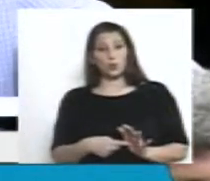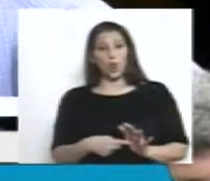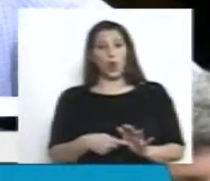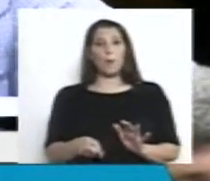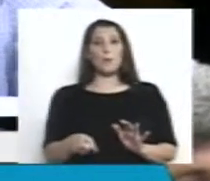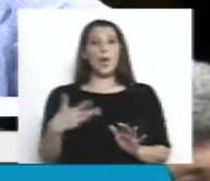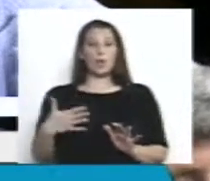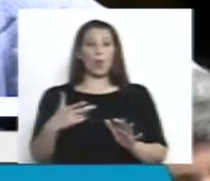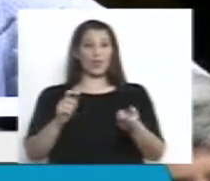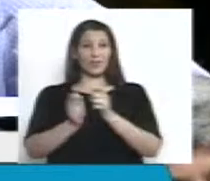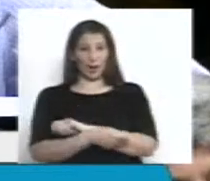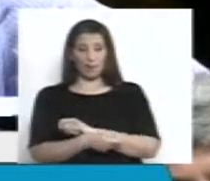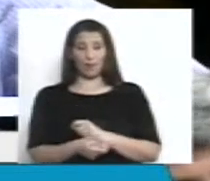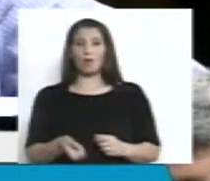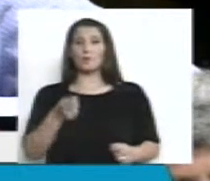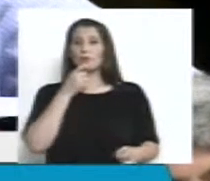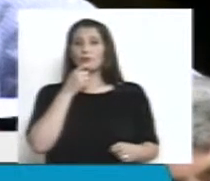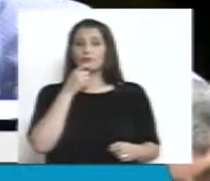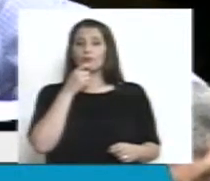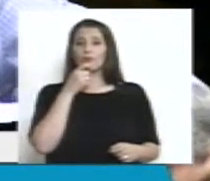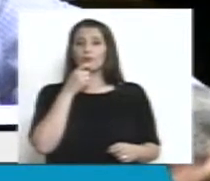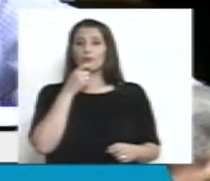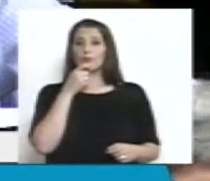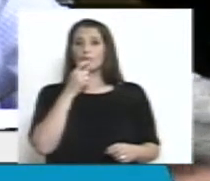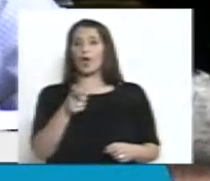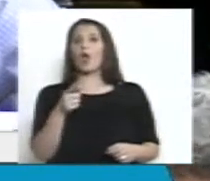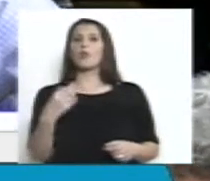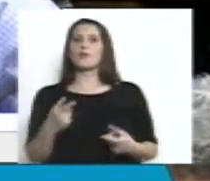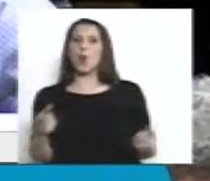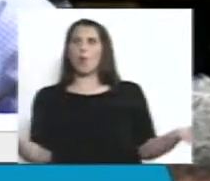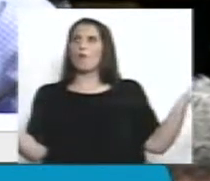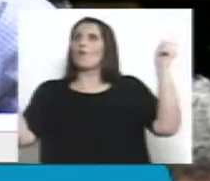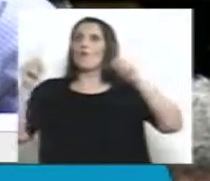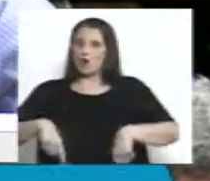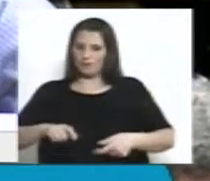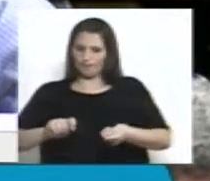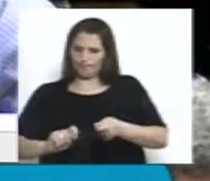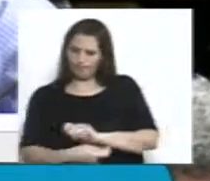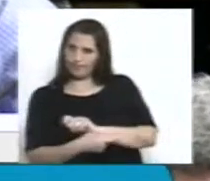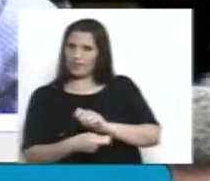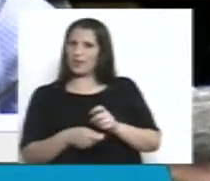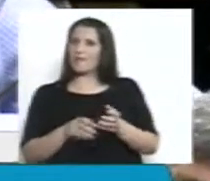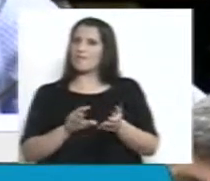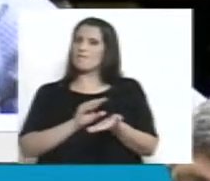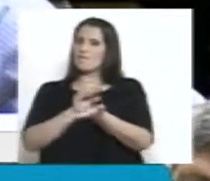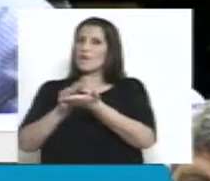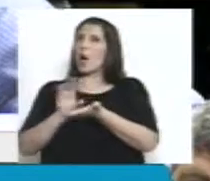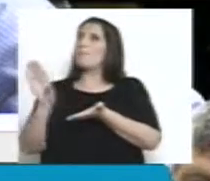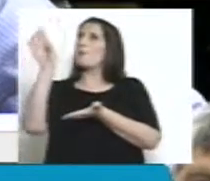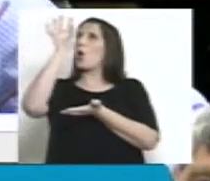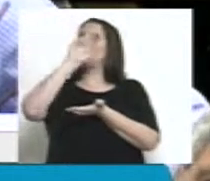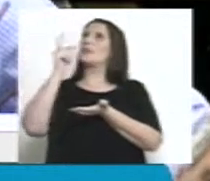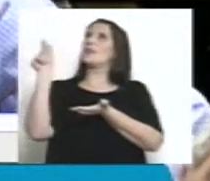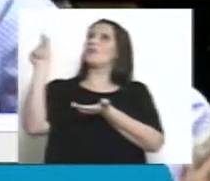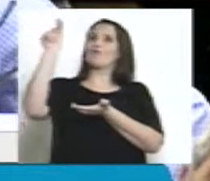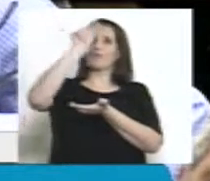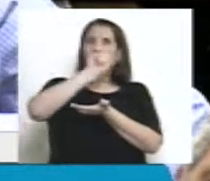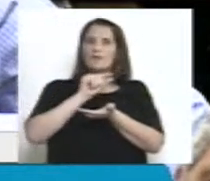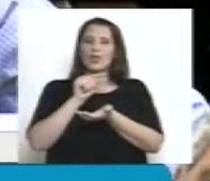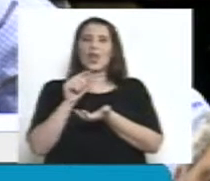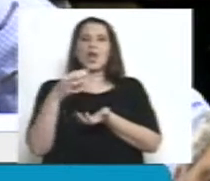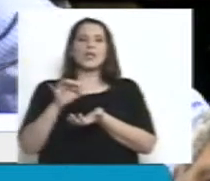poder cambiar esto en términos de volver a adecuar el financiamiento de las provincias, necesitaríamos que